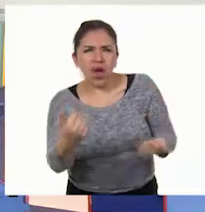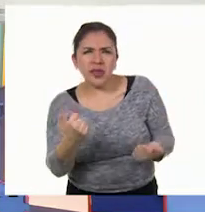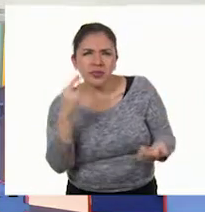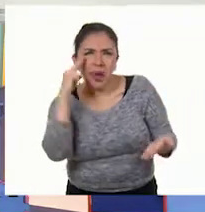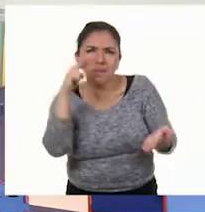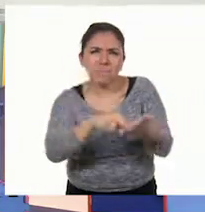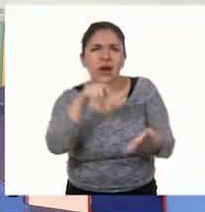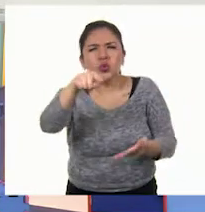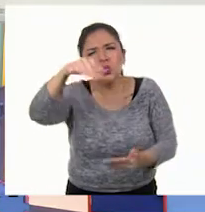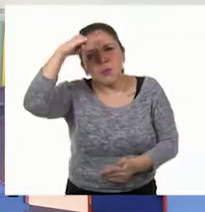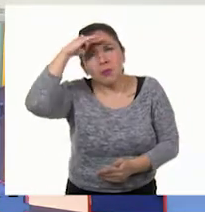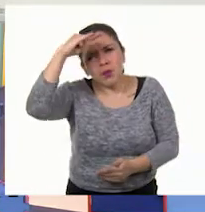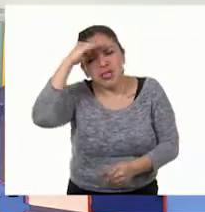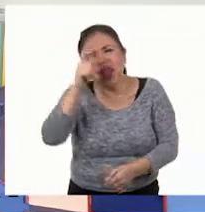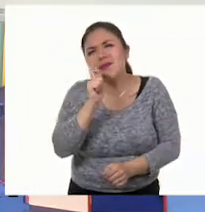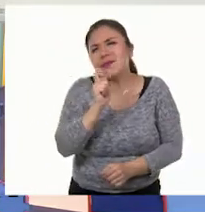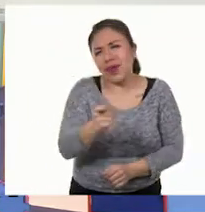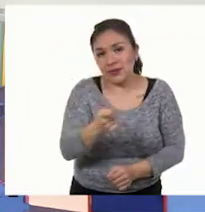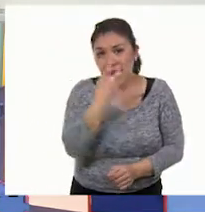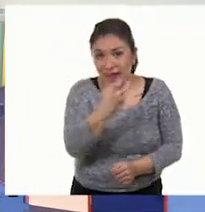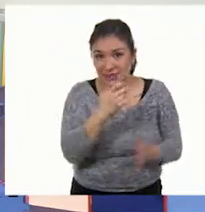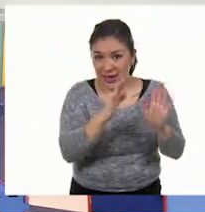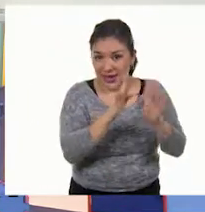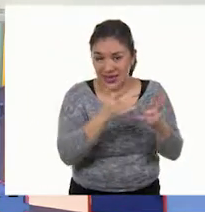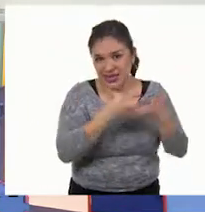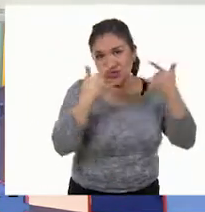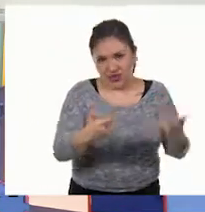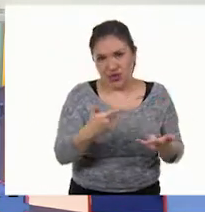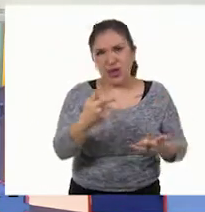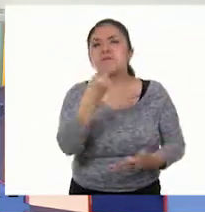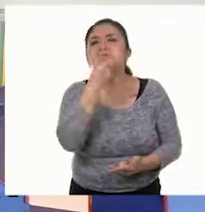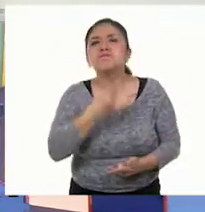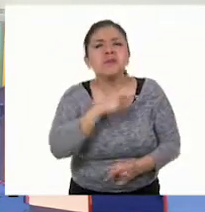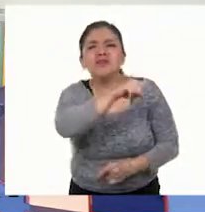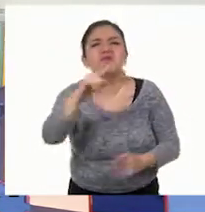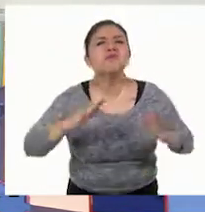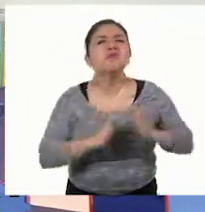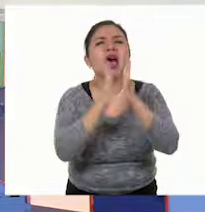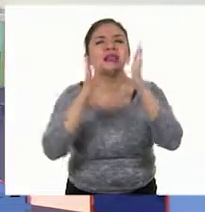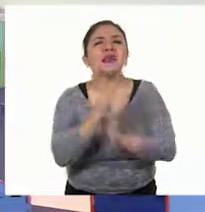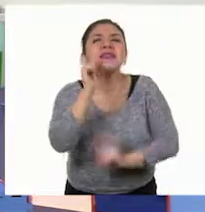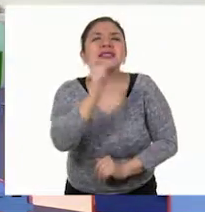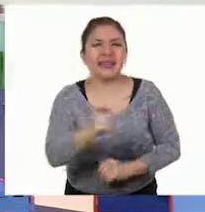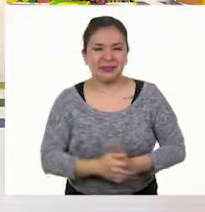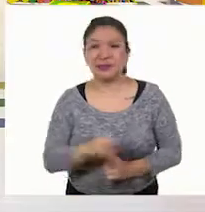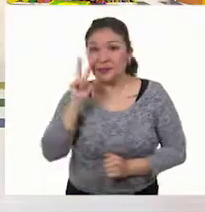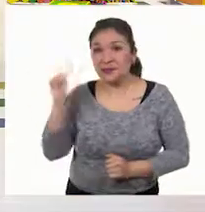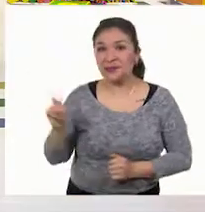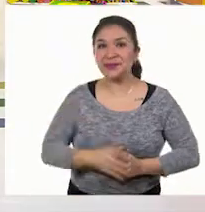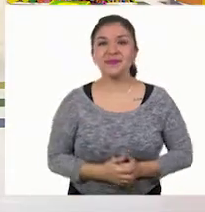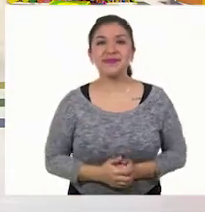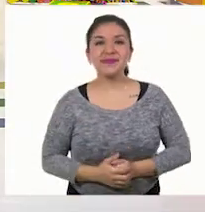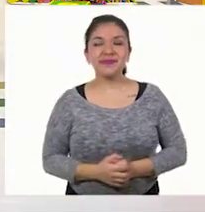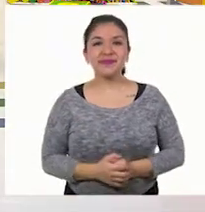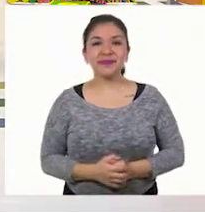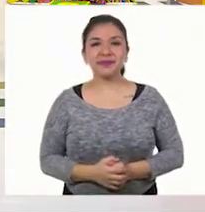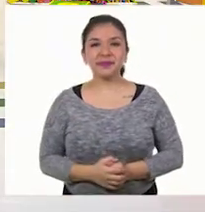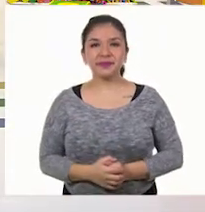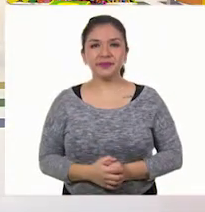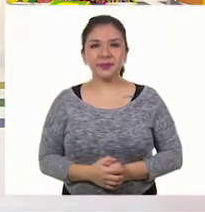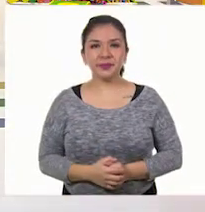entendieron, lo que piensan de este texto. Vamos a ver las participaciones de nuestros niños. Veámoslas. Muy bien.